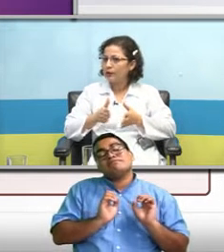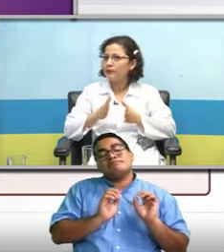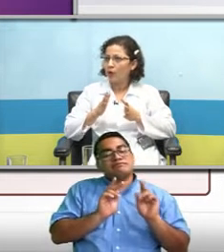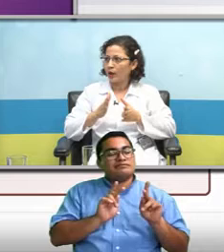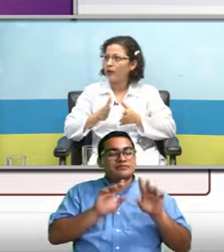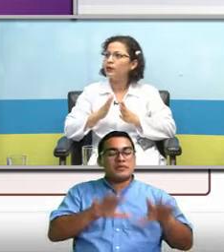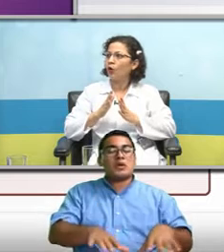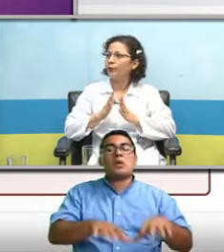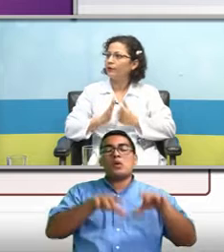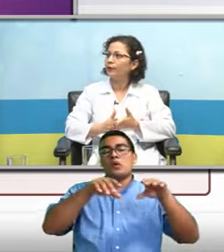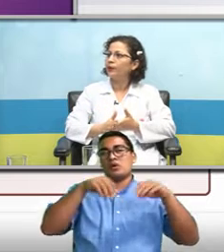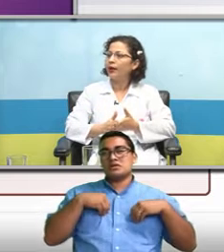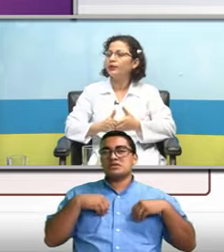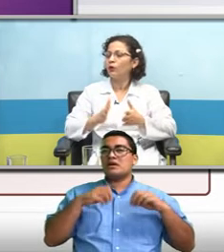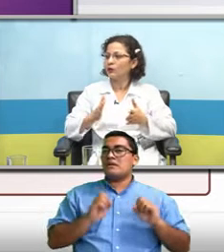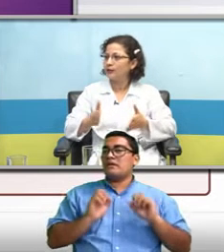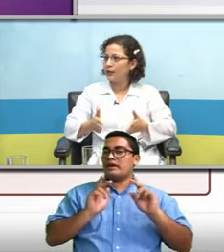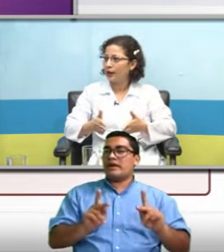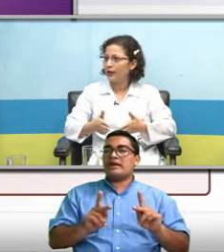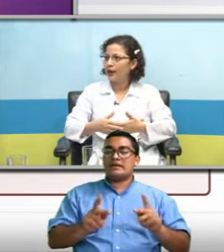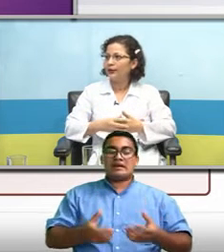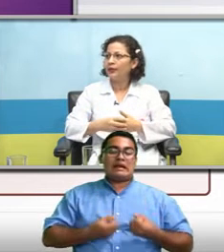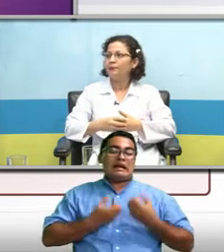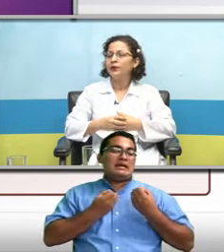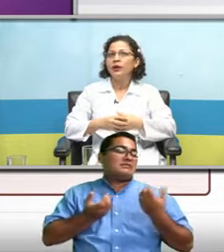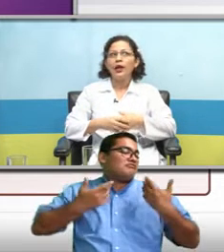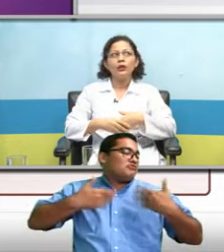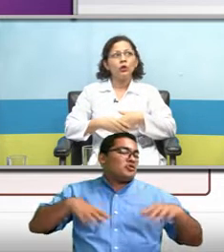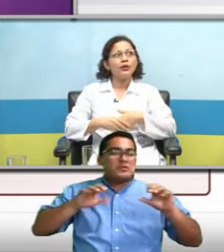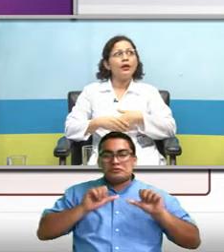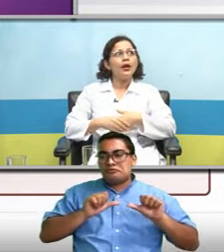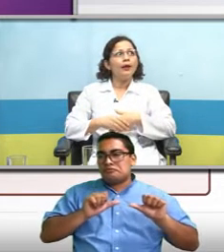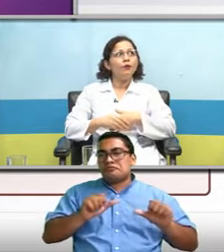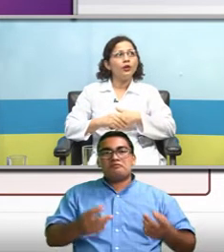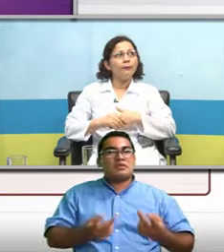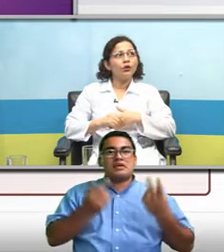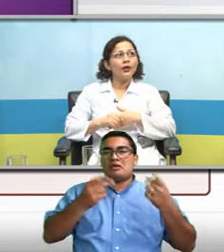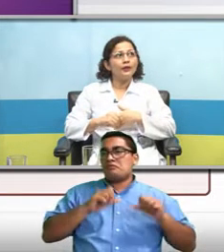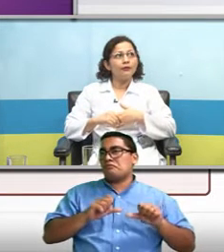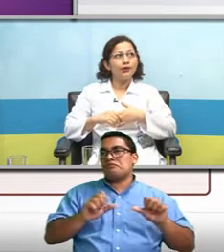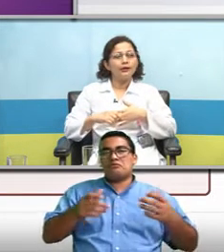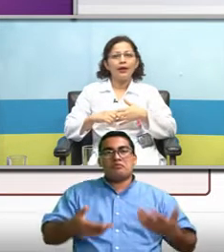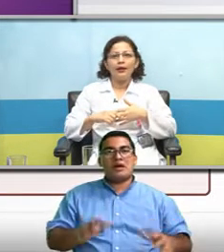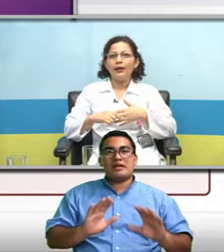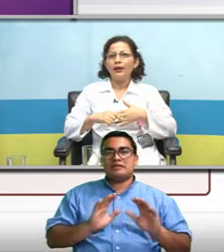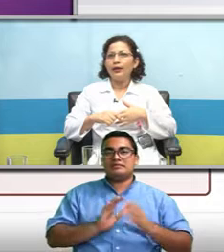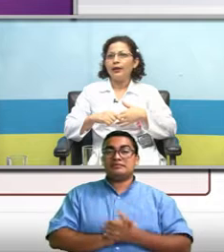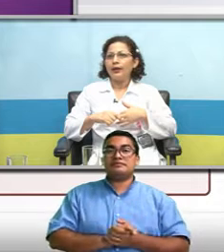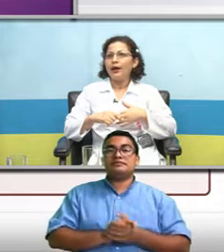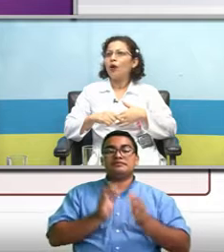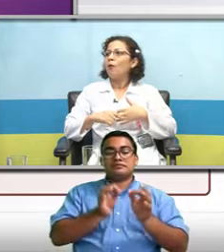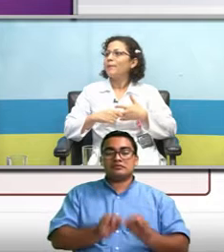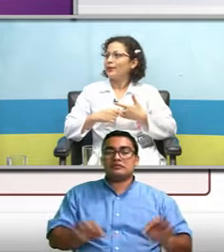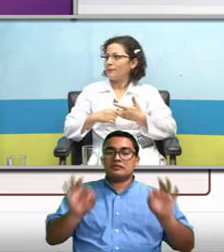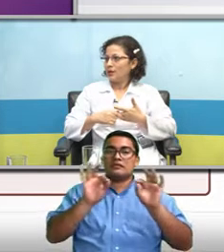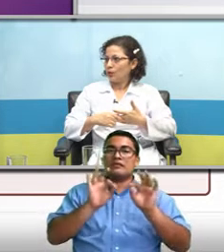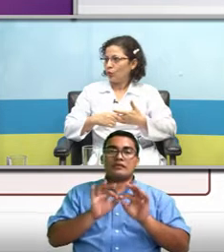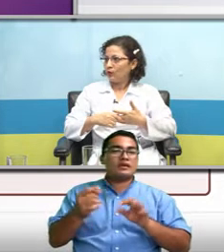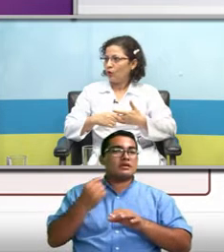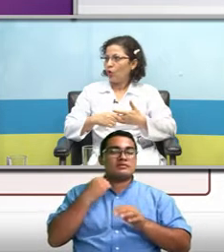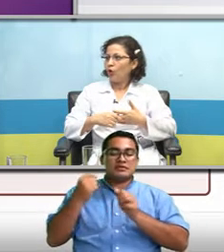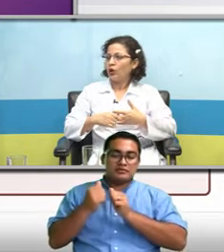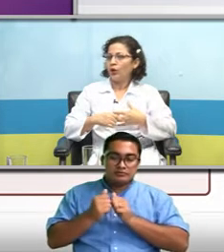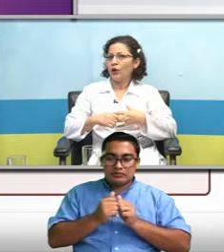ya acepta, ok, tengo mi enfermedad, tengo que salir adelante. Entonces, es muy importante, ¿verdad?, el